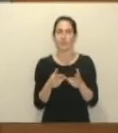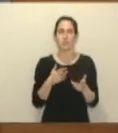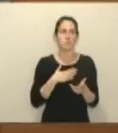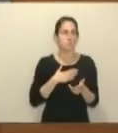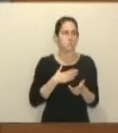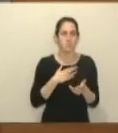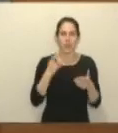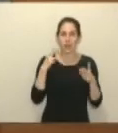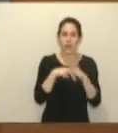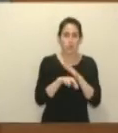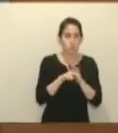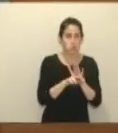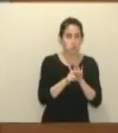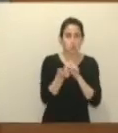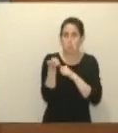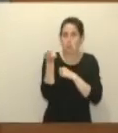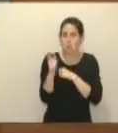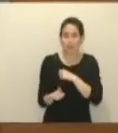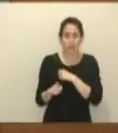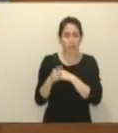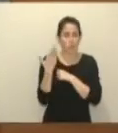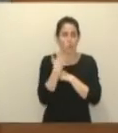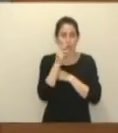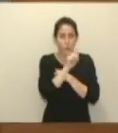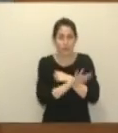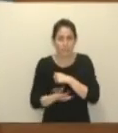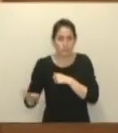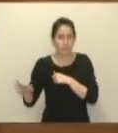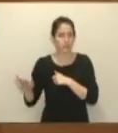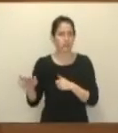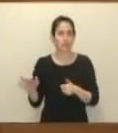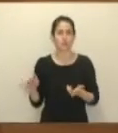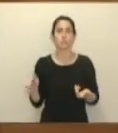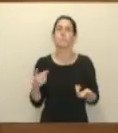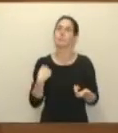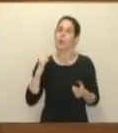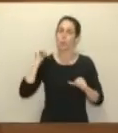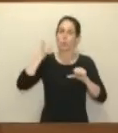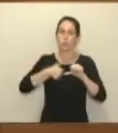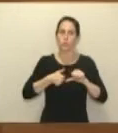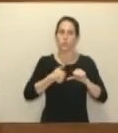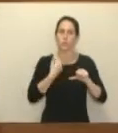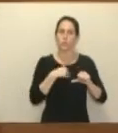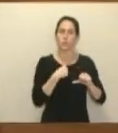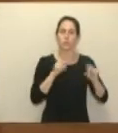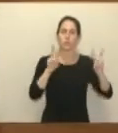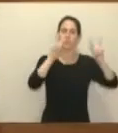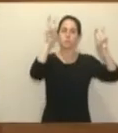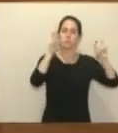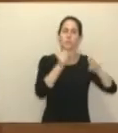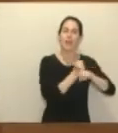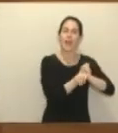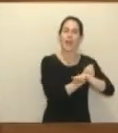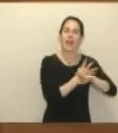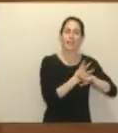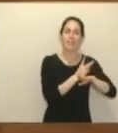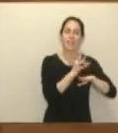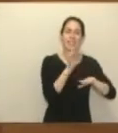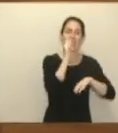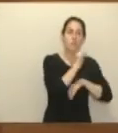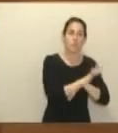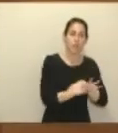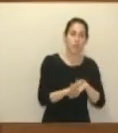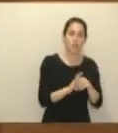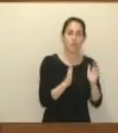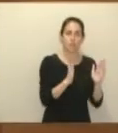similar al resto de escuelas infantiles. Llevamos tiempo defendiendo que estos jardines de infancia pasen a depender directamente de la